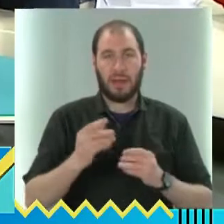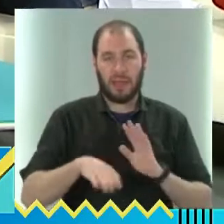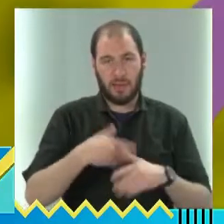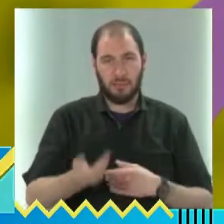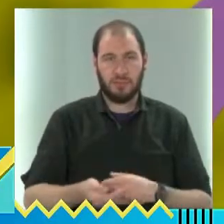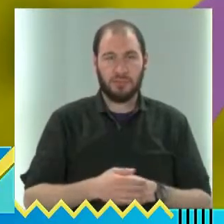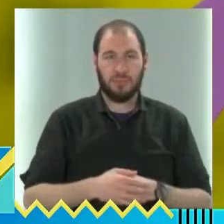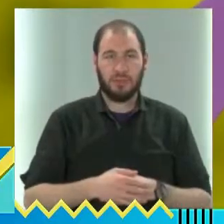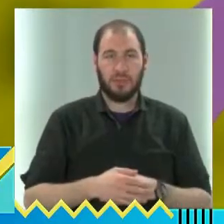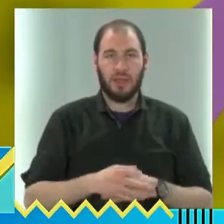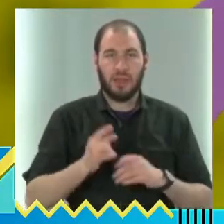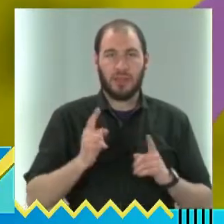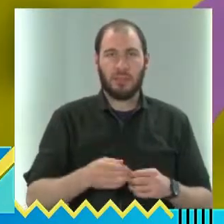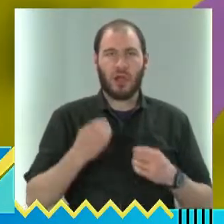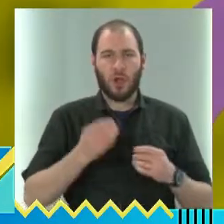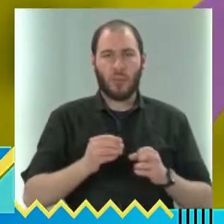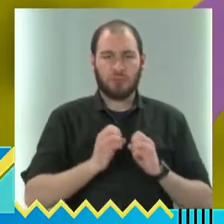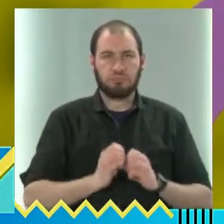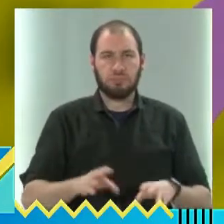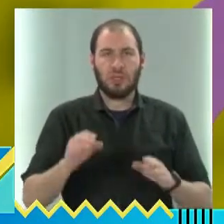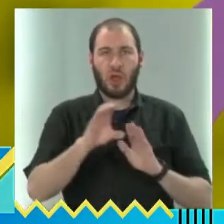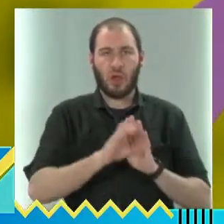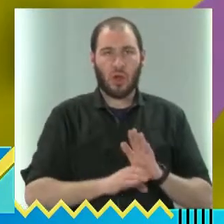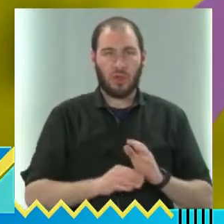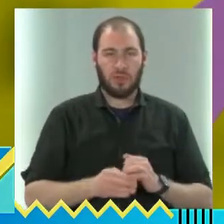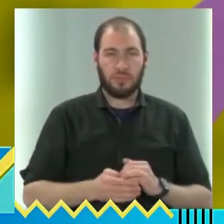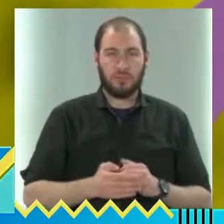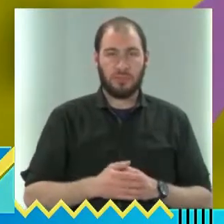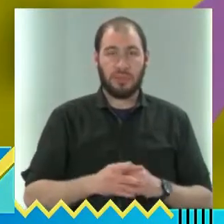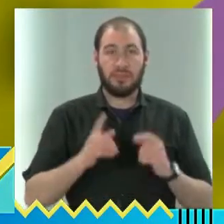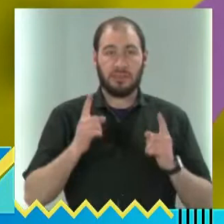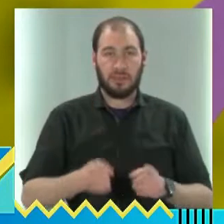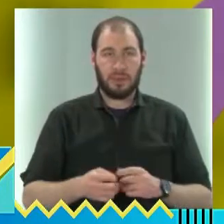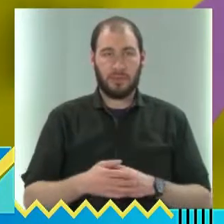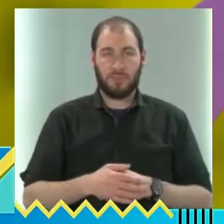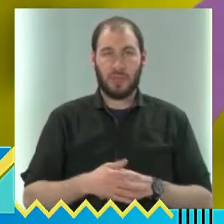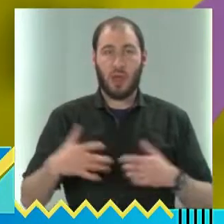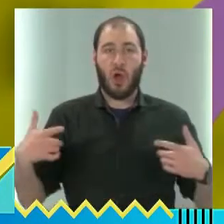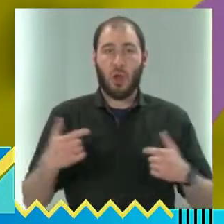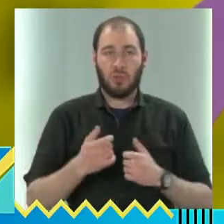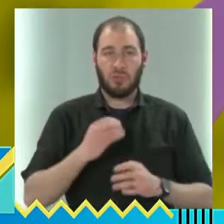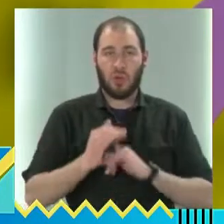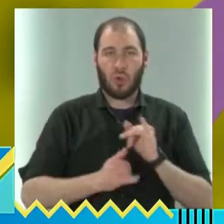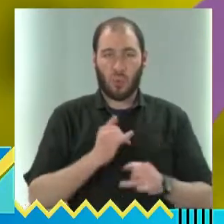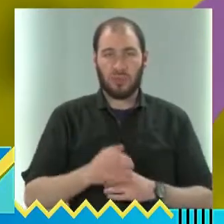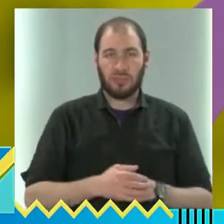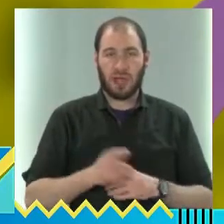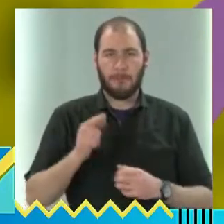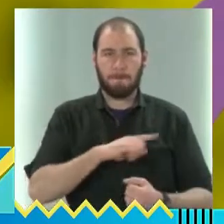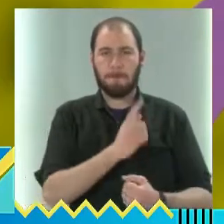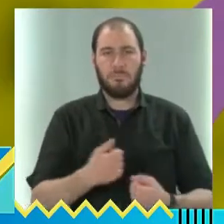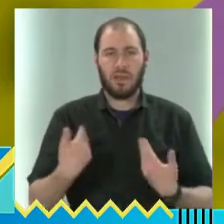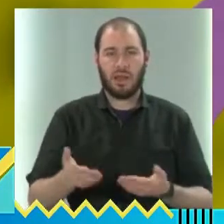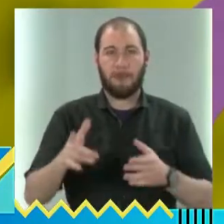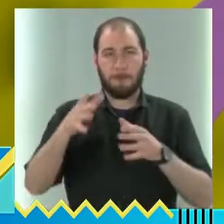de un ratito, ¿sí? También, bueno, cómo va a ser la aplicación de este código, que también desde la oposición se dice que da un gran poder